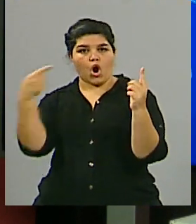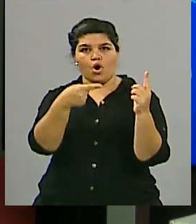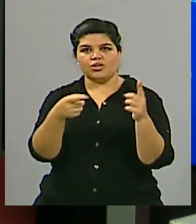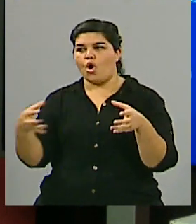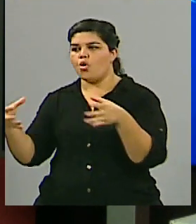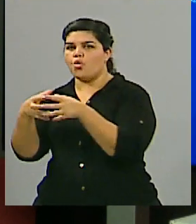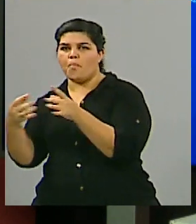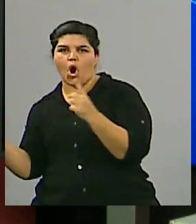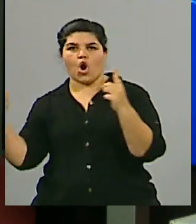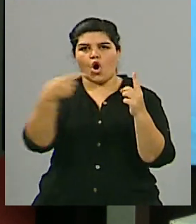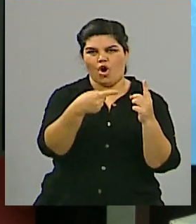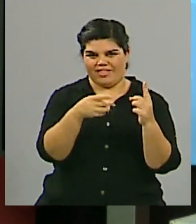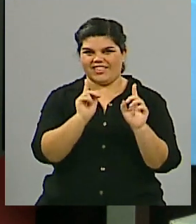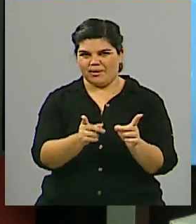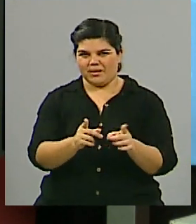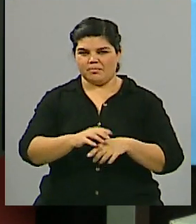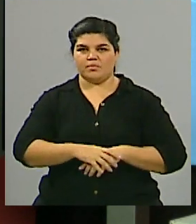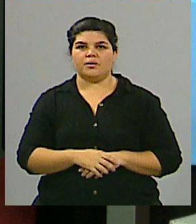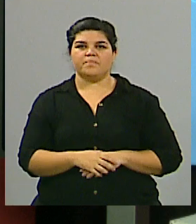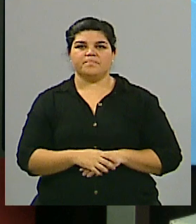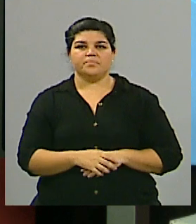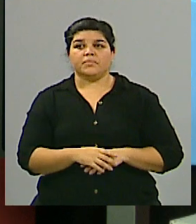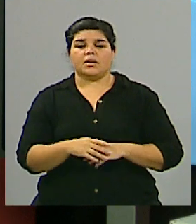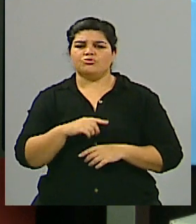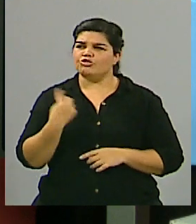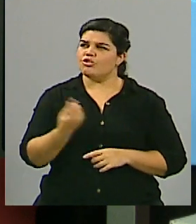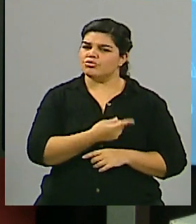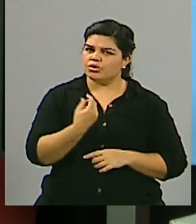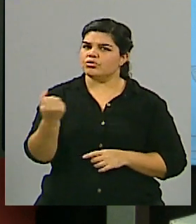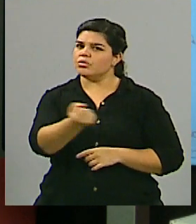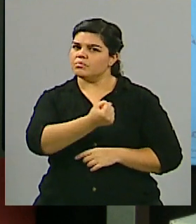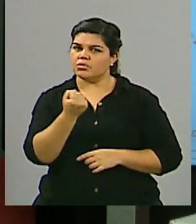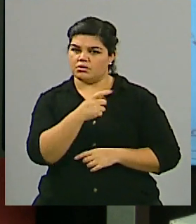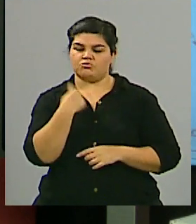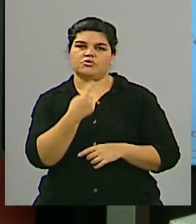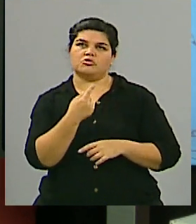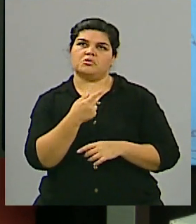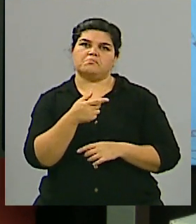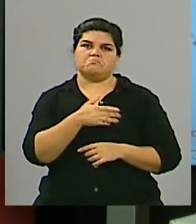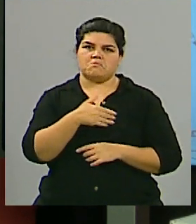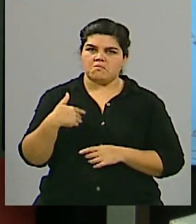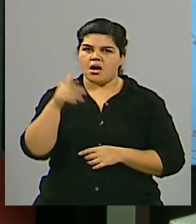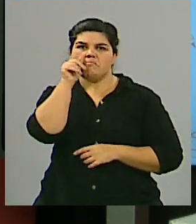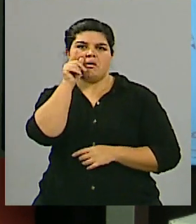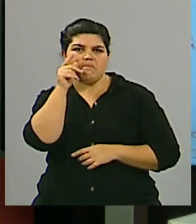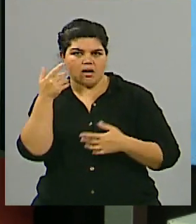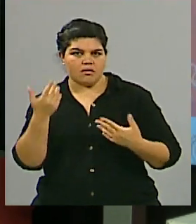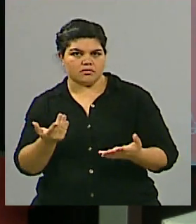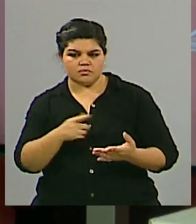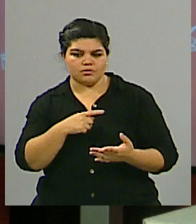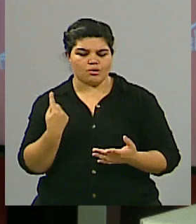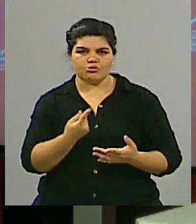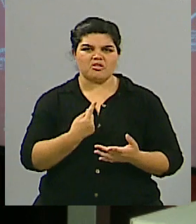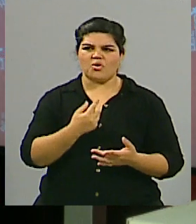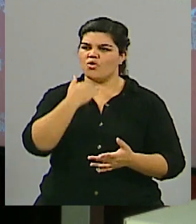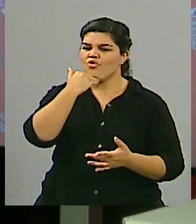me parece que está bueno repasarlo, porque por ahí nosotros, desde el lugar que tenemos como papás, mamás, no tomamos